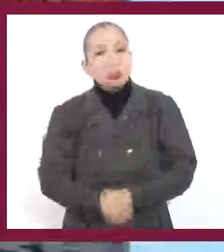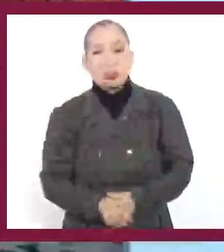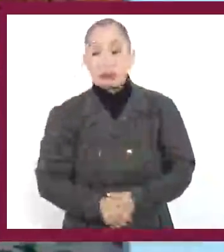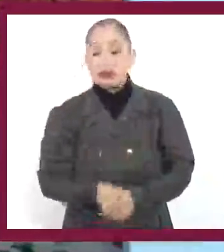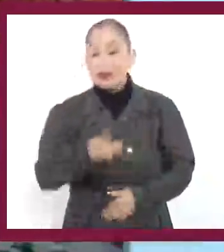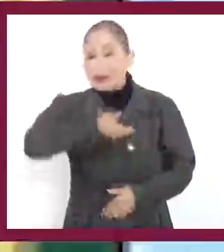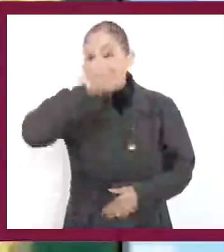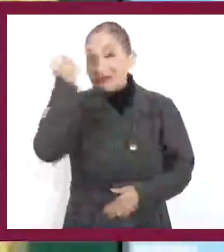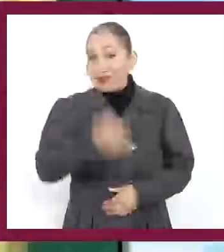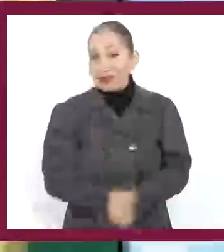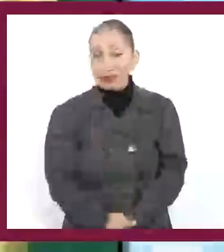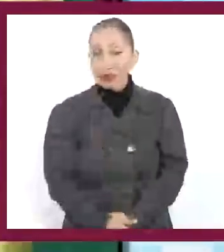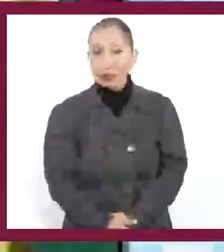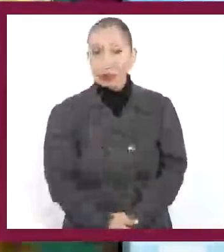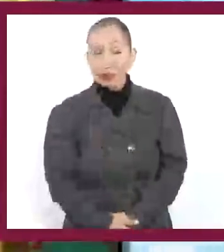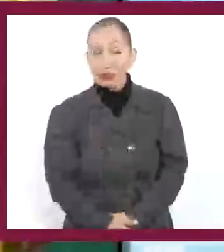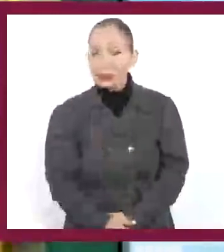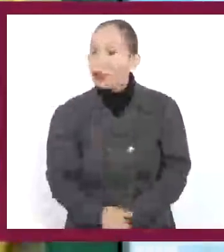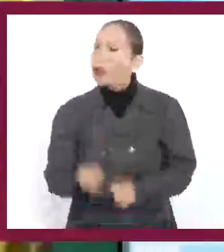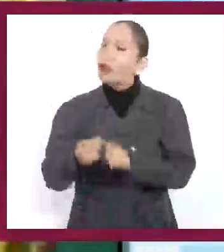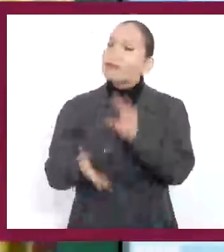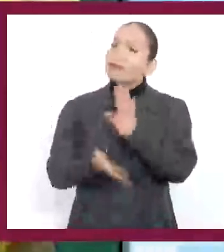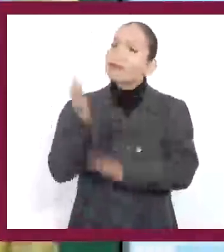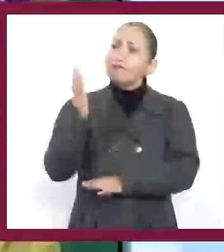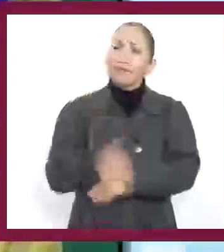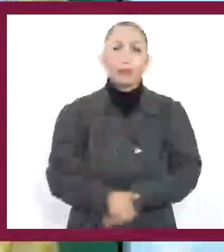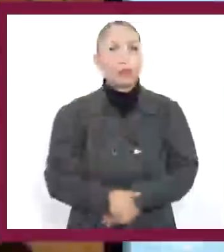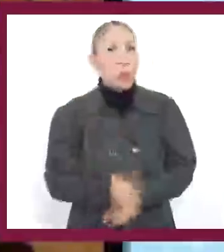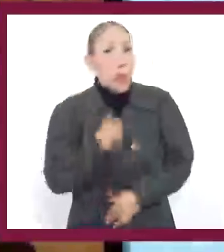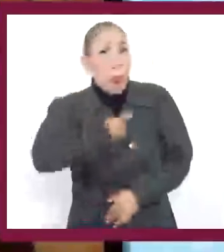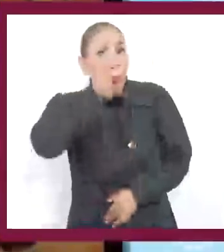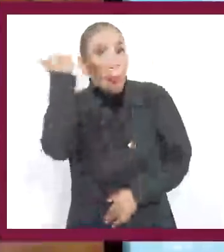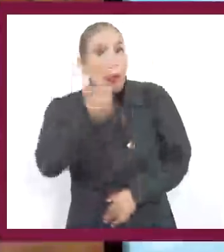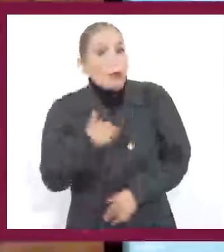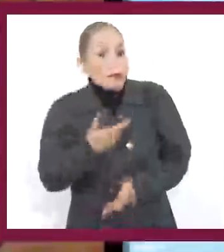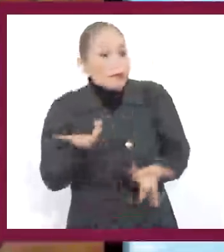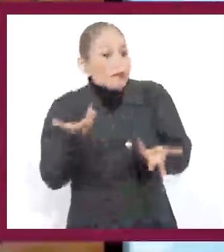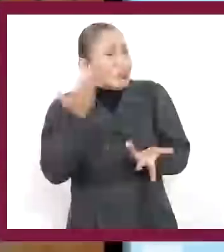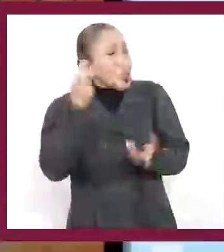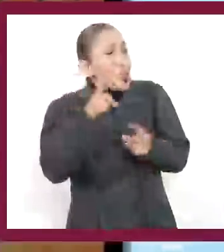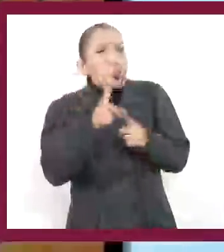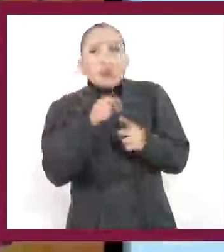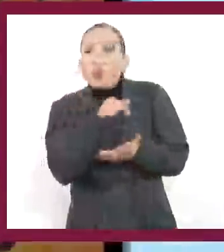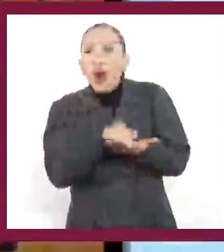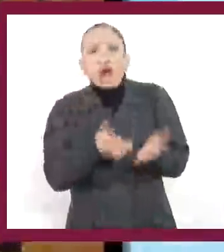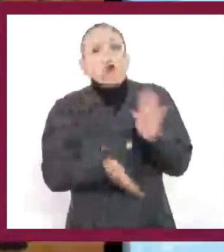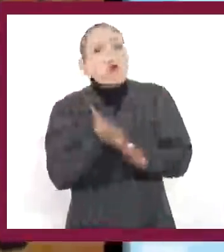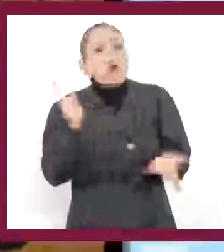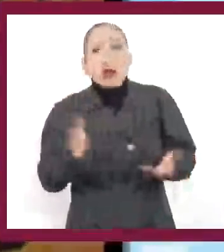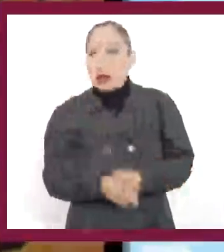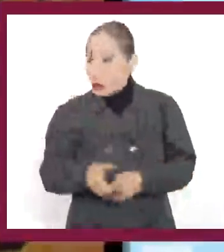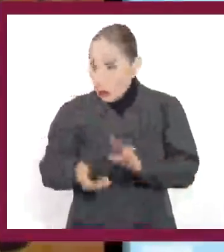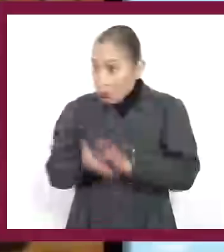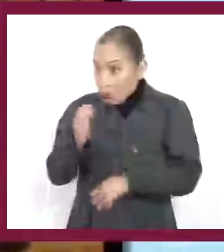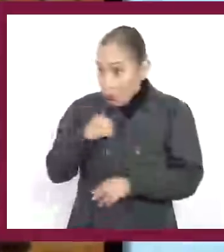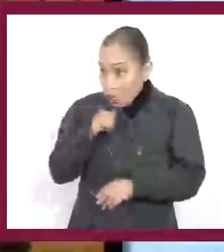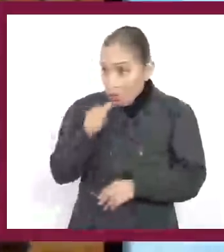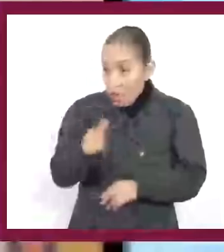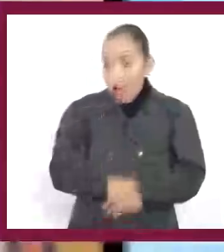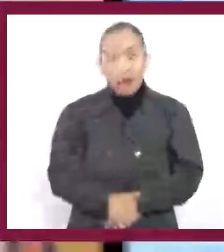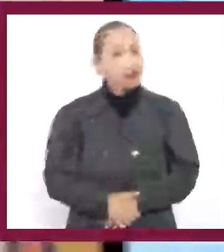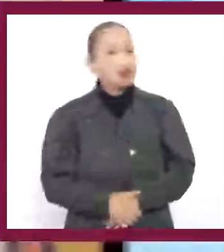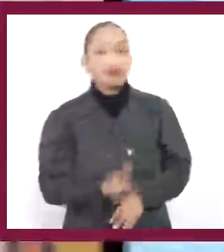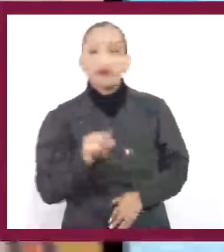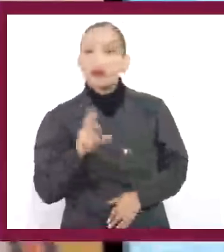lo sé. ¿Y a dónde piensas ir? Pues tampoco sé, no tengo ningún lugar a donde ir. ¿No tienes a dónde ir? No. ¿Tiene